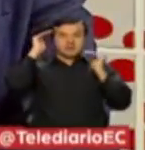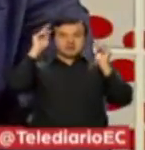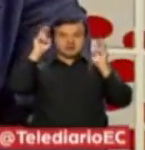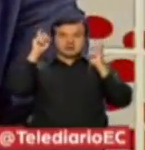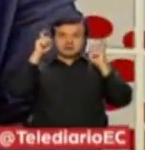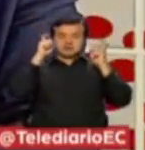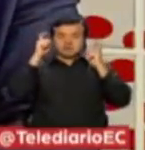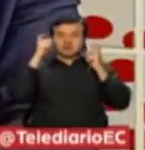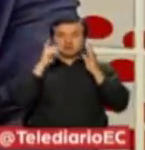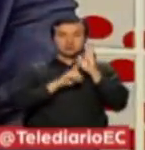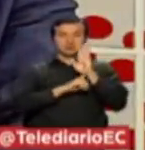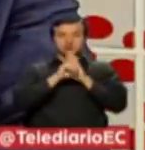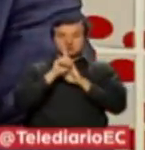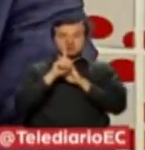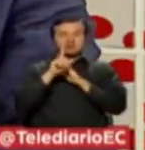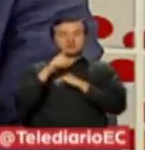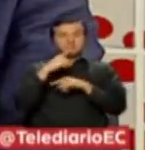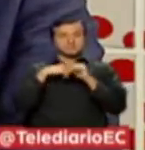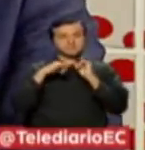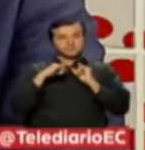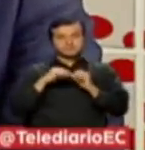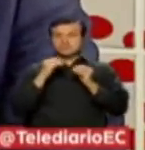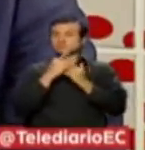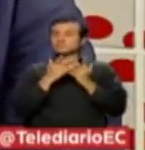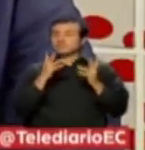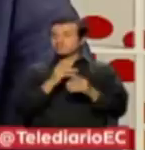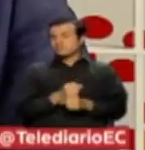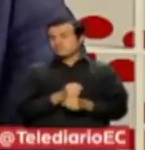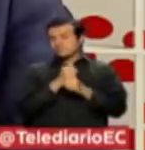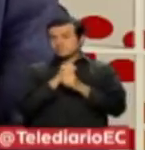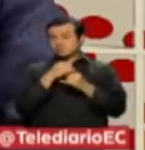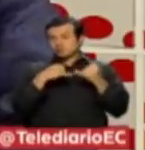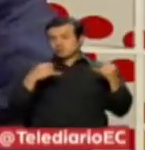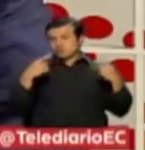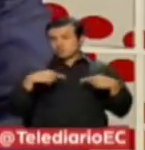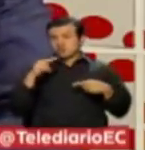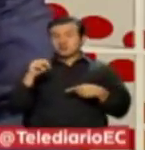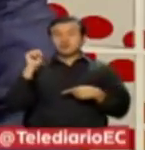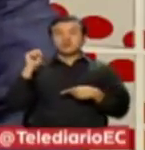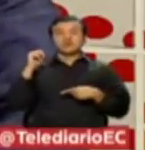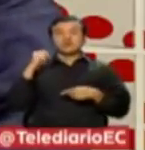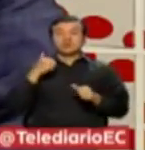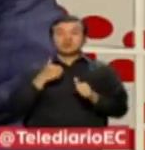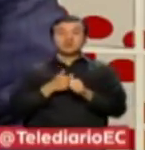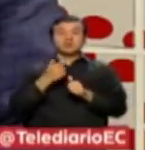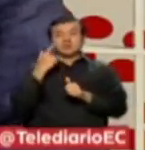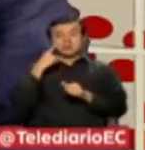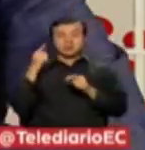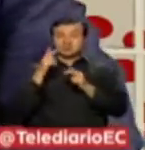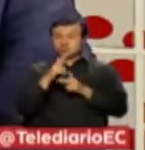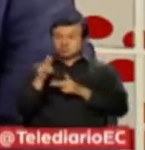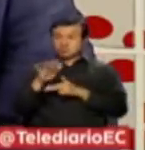Gobernabilidad y Desarrollo. Estaremos con ella hablando de seguridad de la frontera norte y del reciente